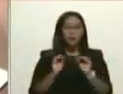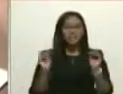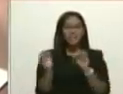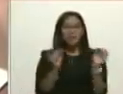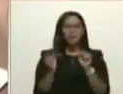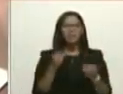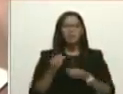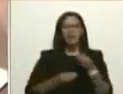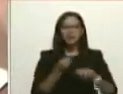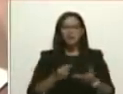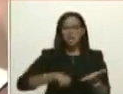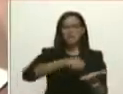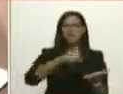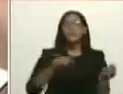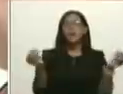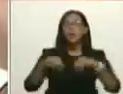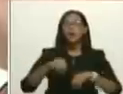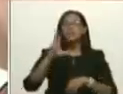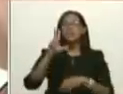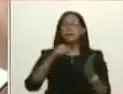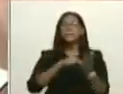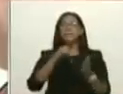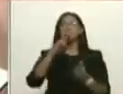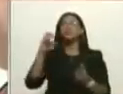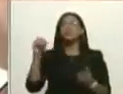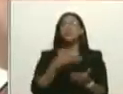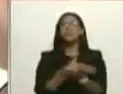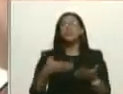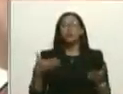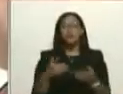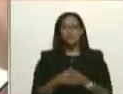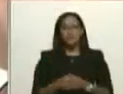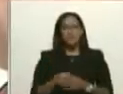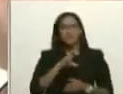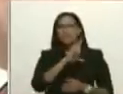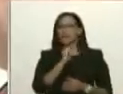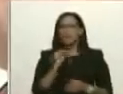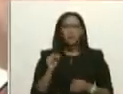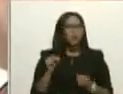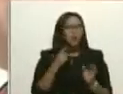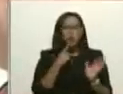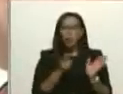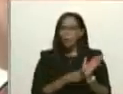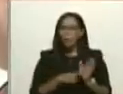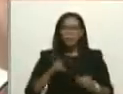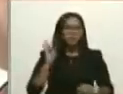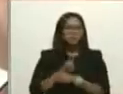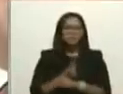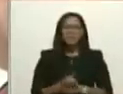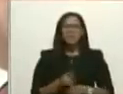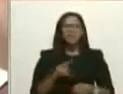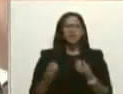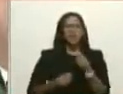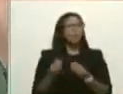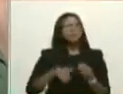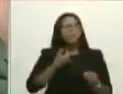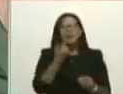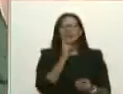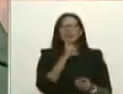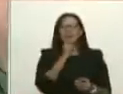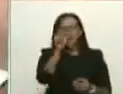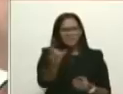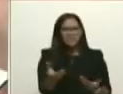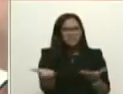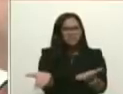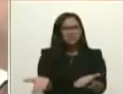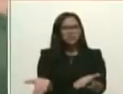Que firman un acuerdo por 3.200 millones. Que no lo cumplen. No lo desconocen. ¿Cómo se puede llamar una gente así?